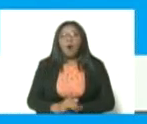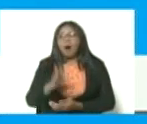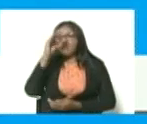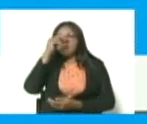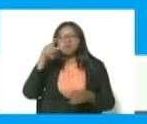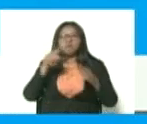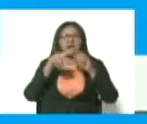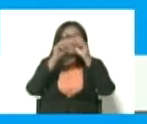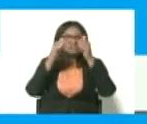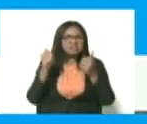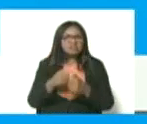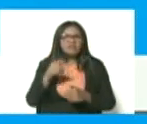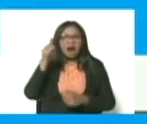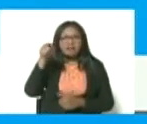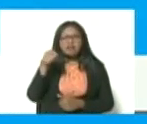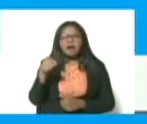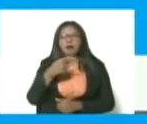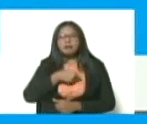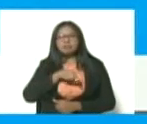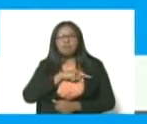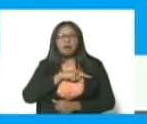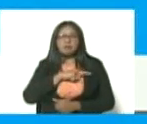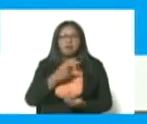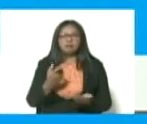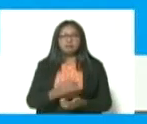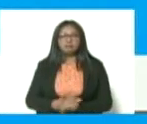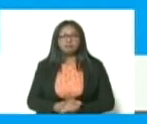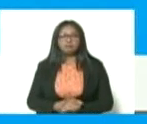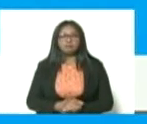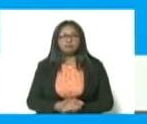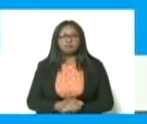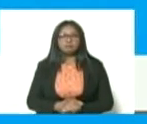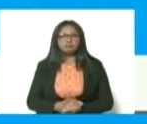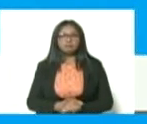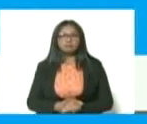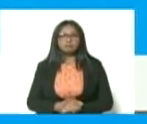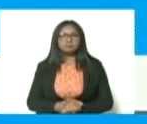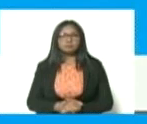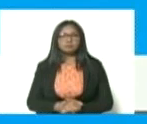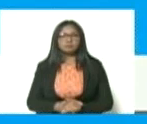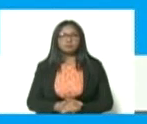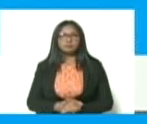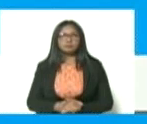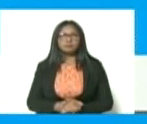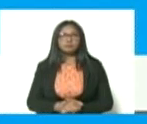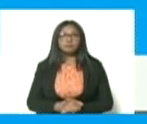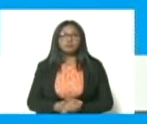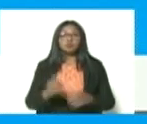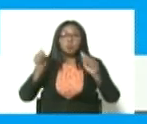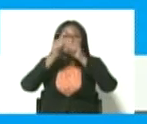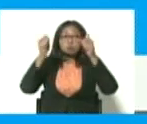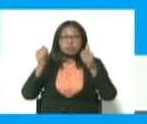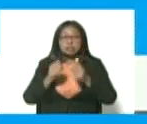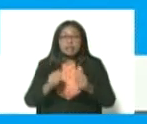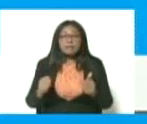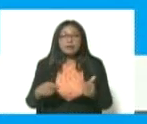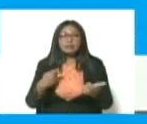el sistema de impuestos como criminal que es en España, que es un sistema de impuestos